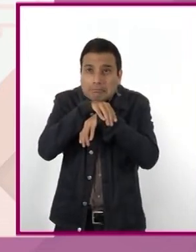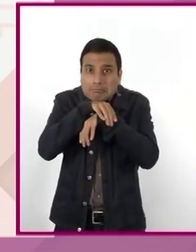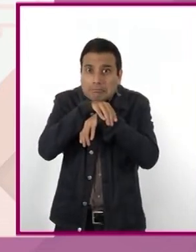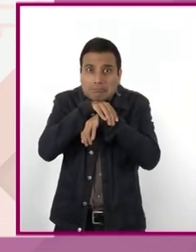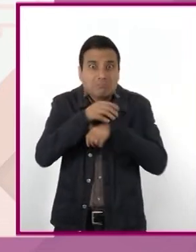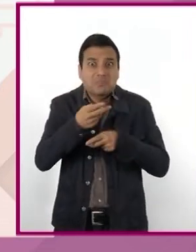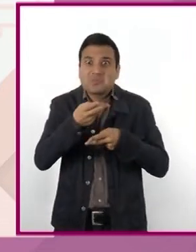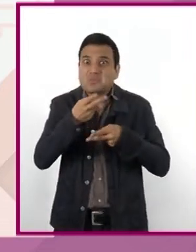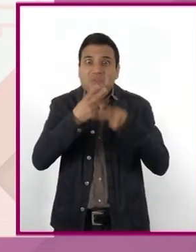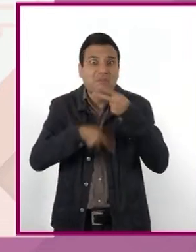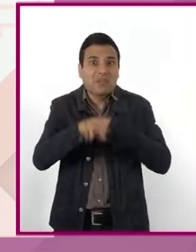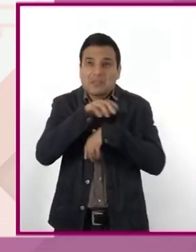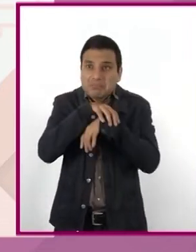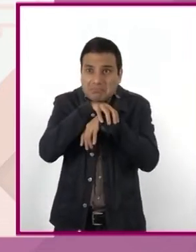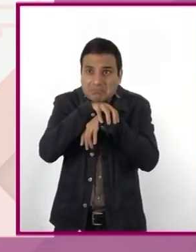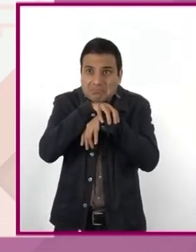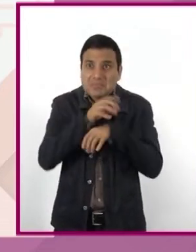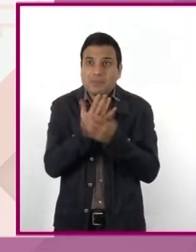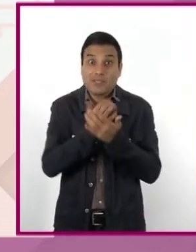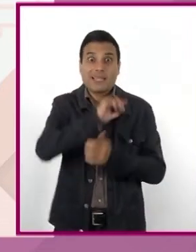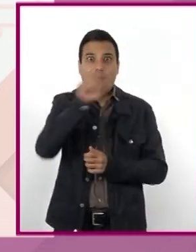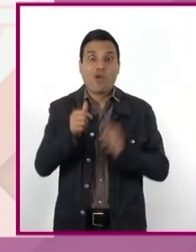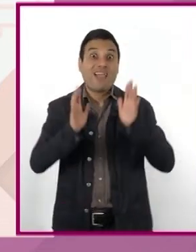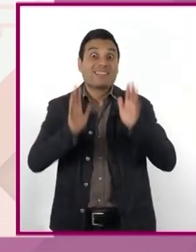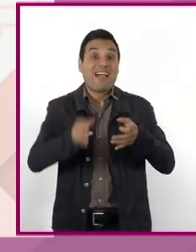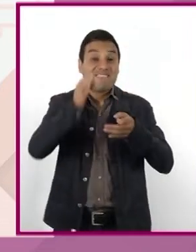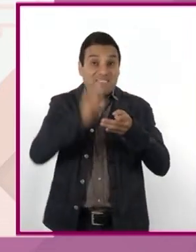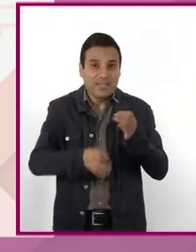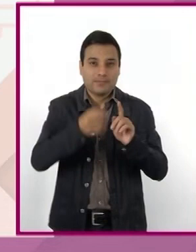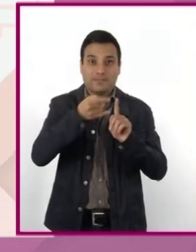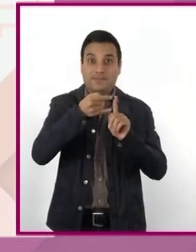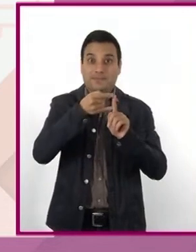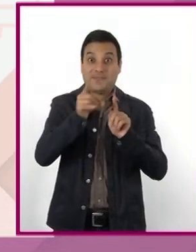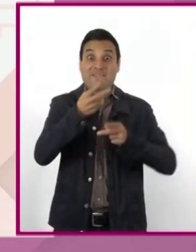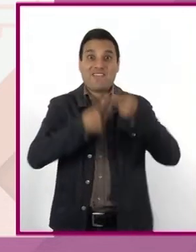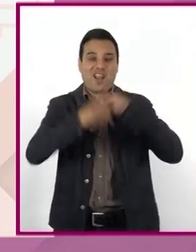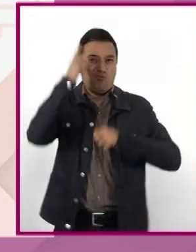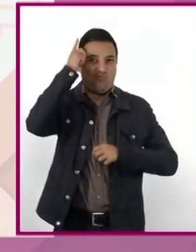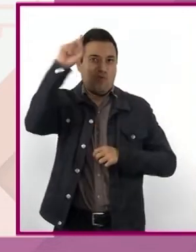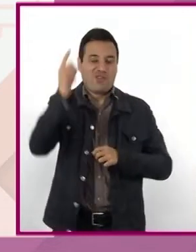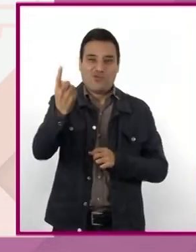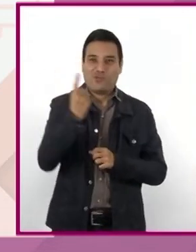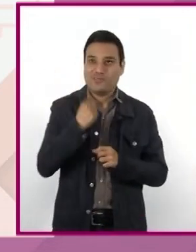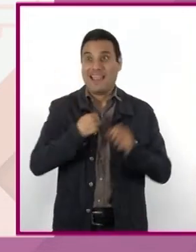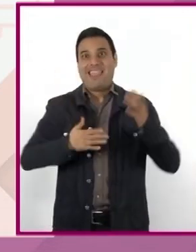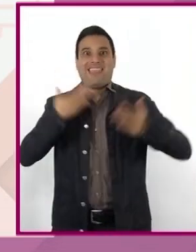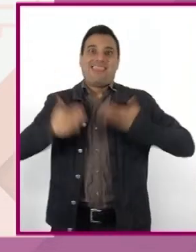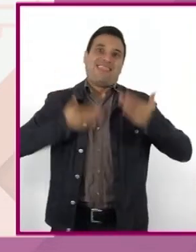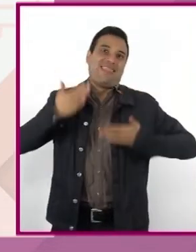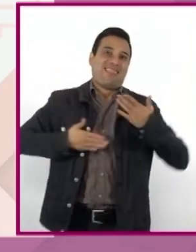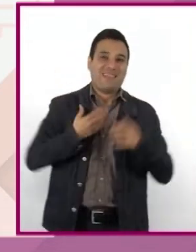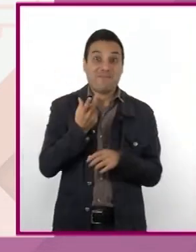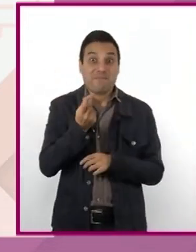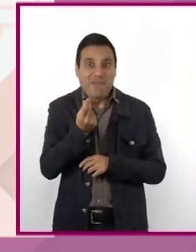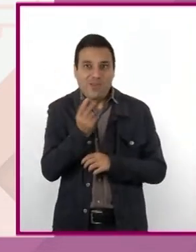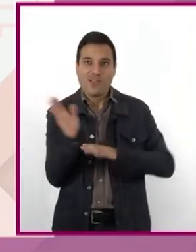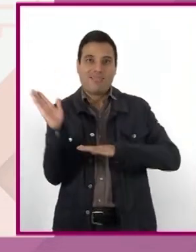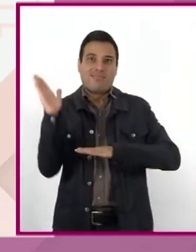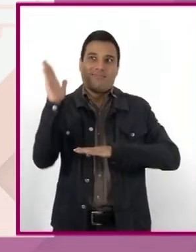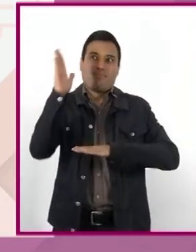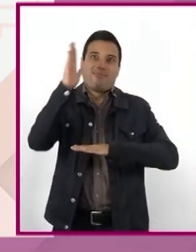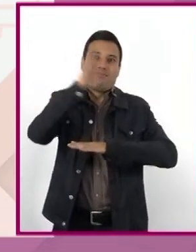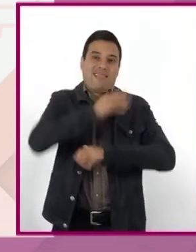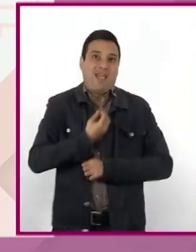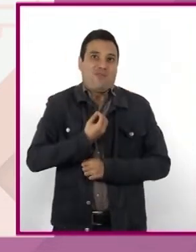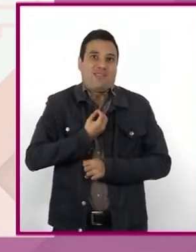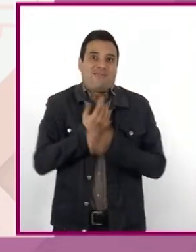poco. Finalmente, el amo y señor del hogar llegó. Eso se debía festejar. Había sobrevivido otro día